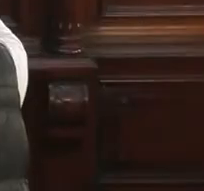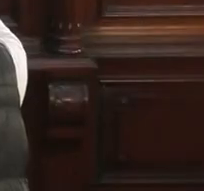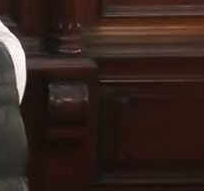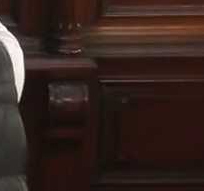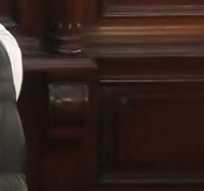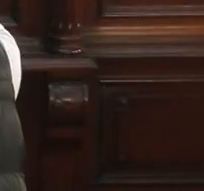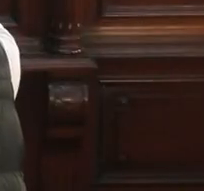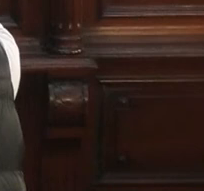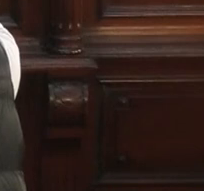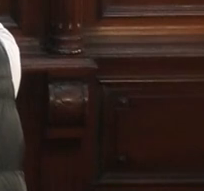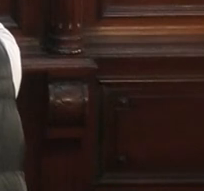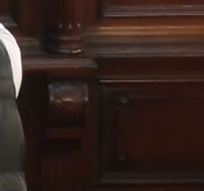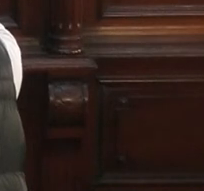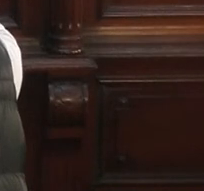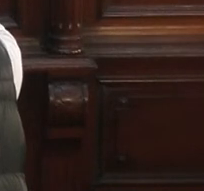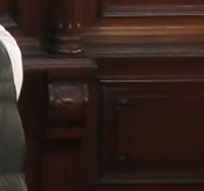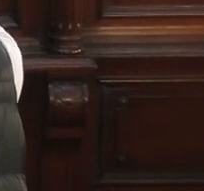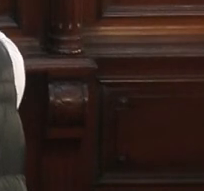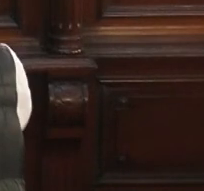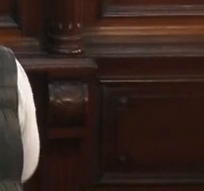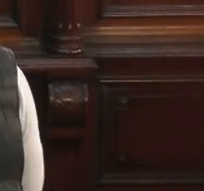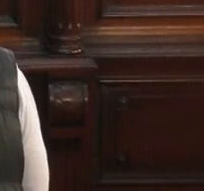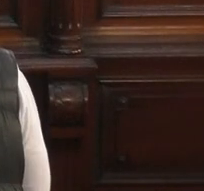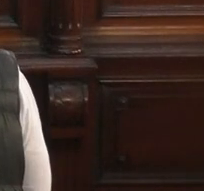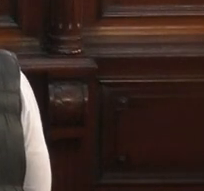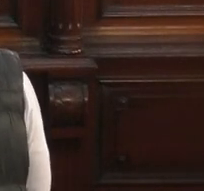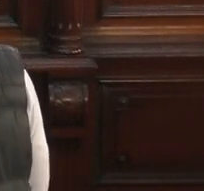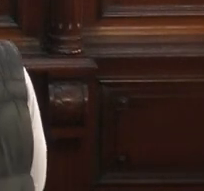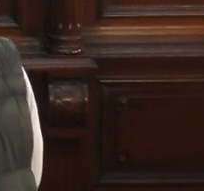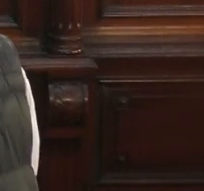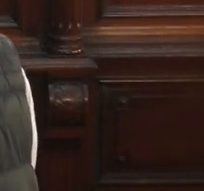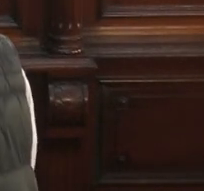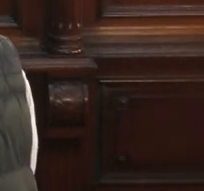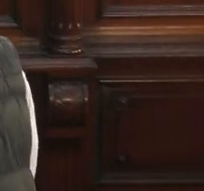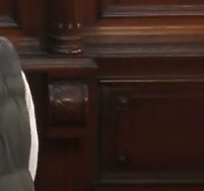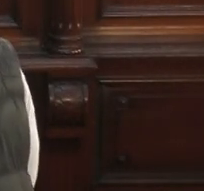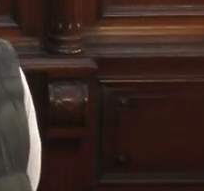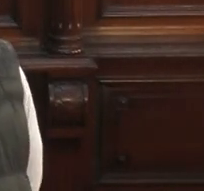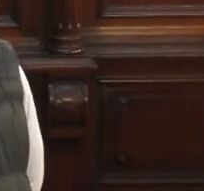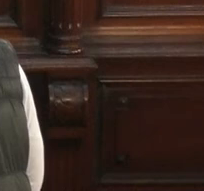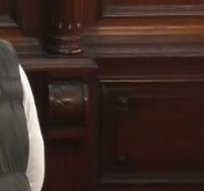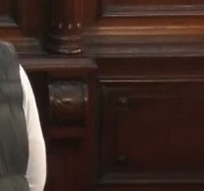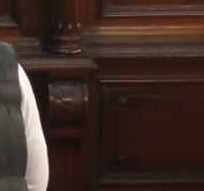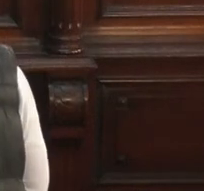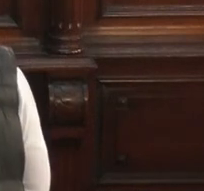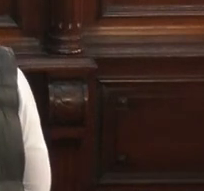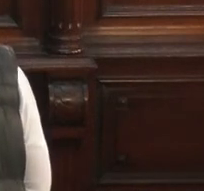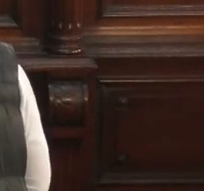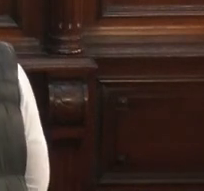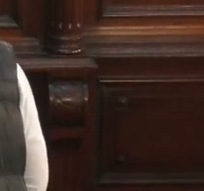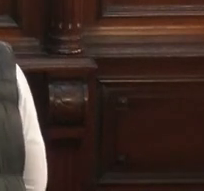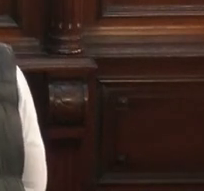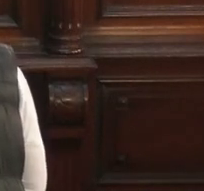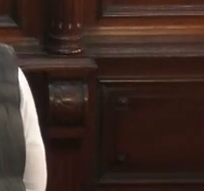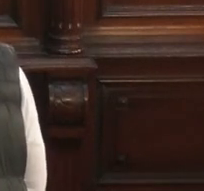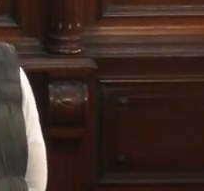Ahora vamos a hacer entrega a los profesores que han trabajado ustedes en el proyecto. En primer lugar, llamo a la profesora